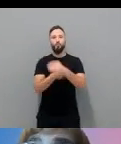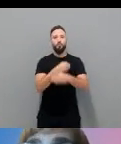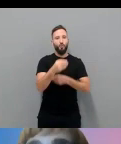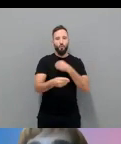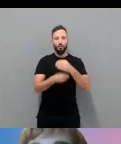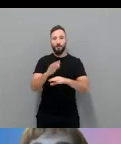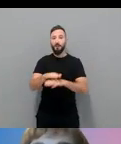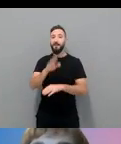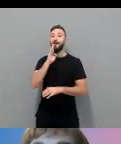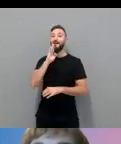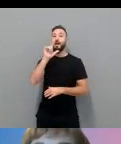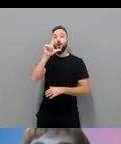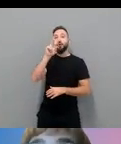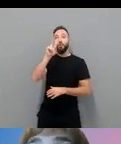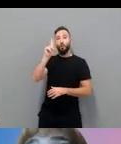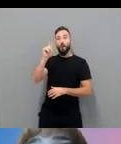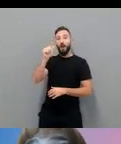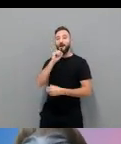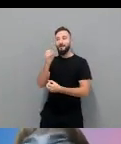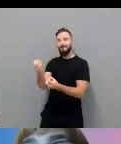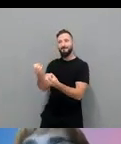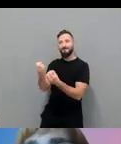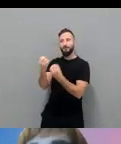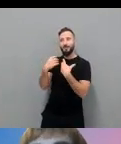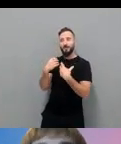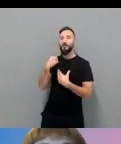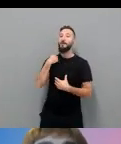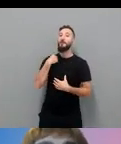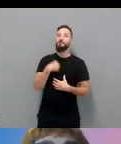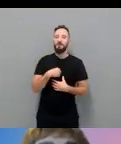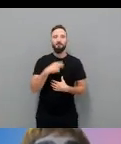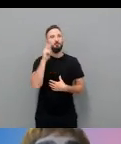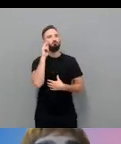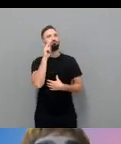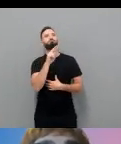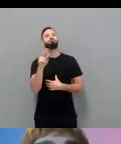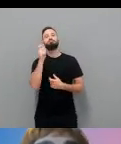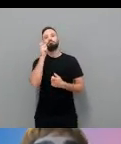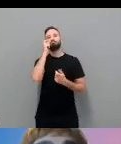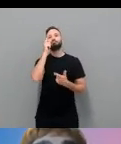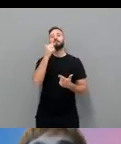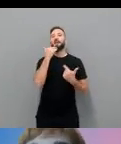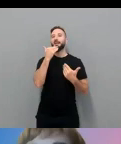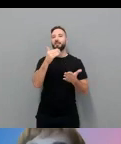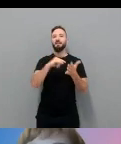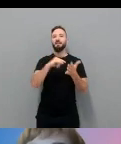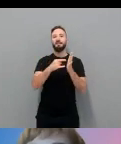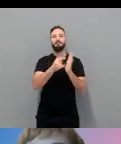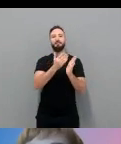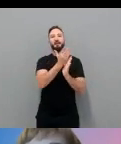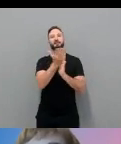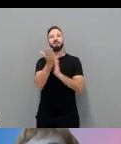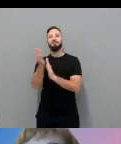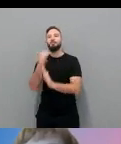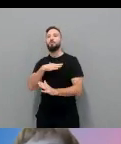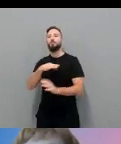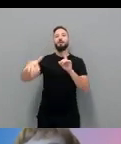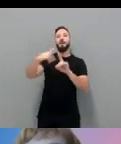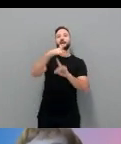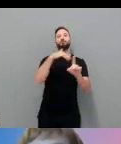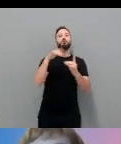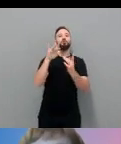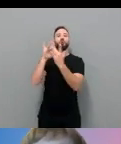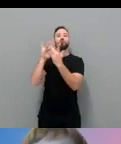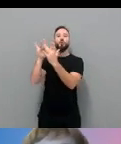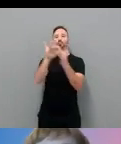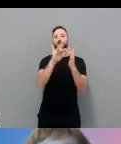transmitía Luca, ¿vale? Y que hemos visto cómo a través de ellos pues, puede comunicarse con su entorno, con sus